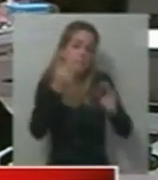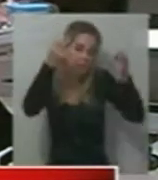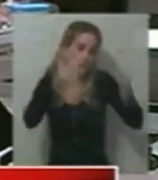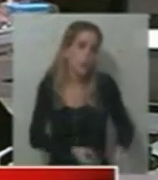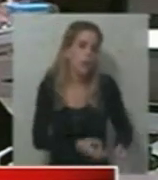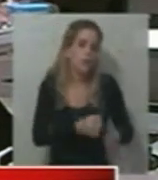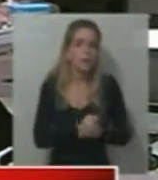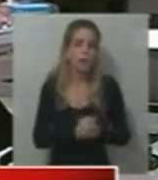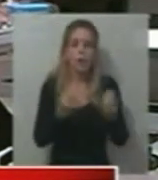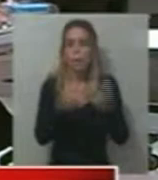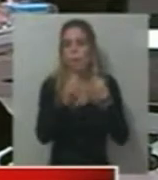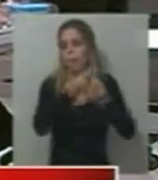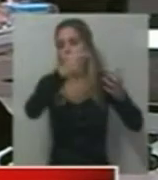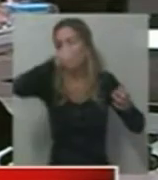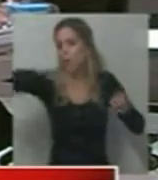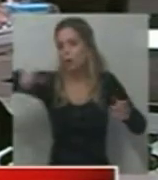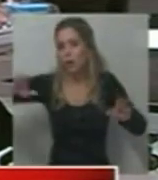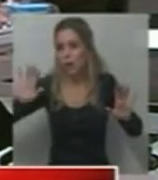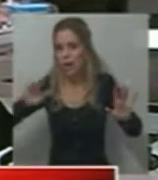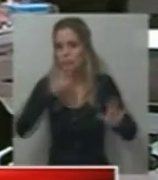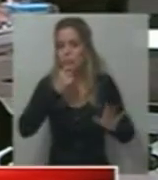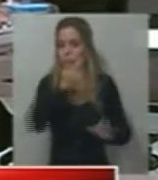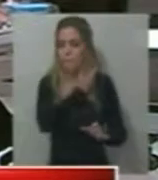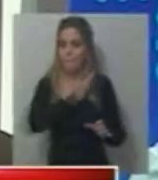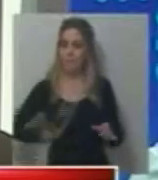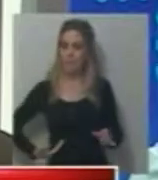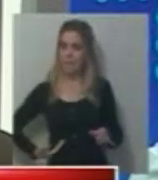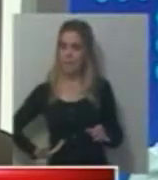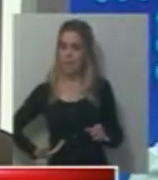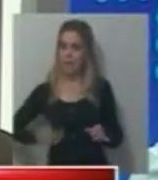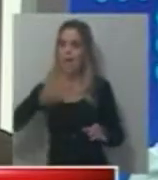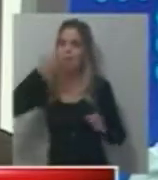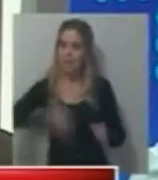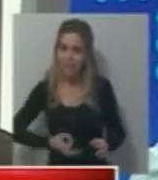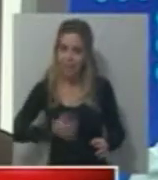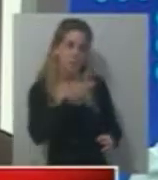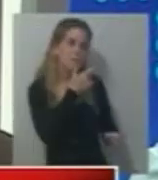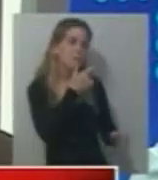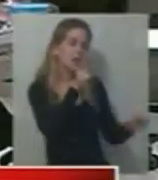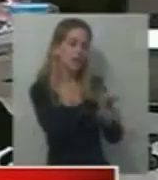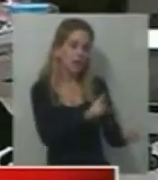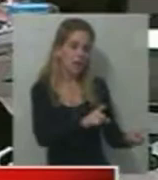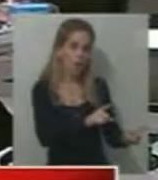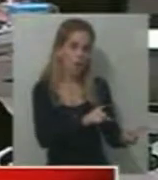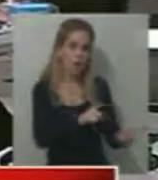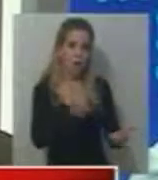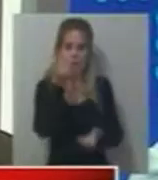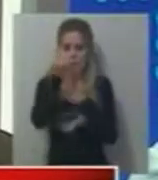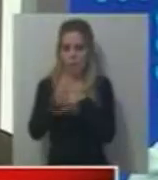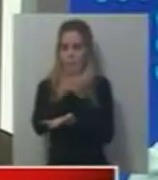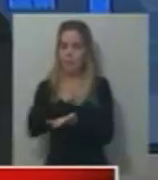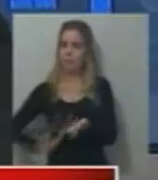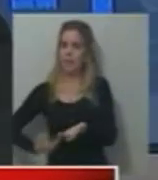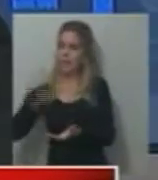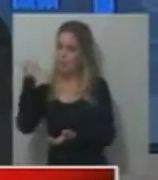tener una voz destacadísima. Es la presidenta la que va a decidir. No creo que sea la única. No creo que sea la única. La única que decide es la presidenta. No, no,